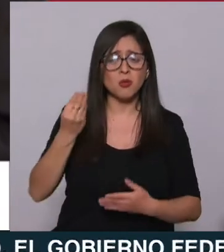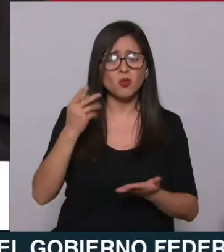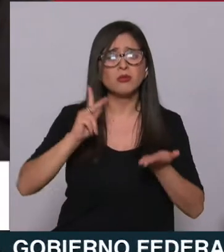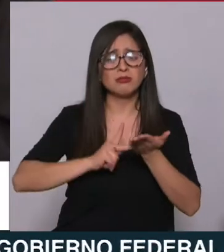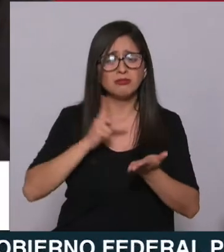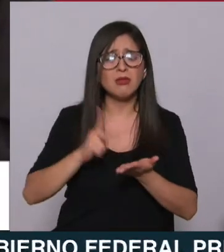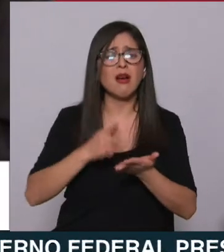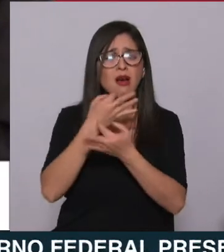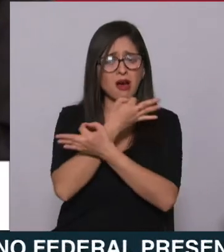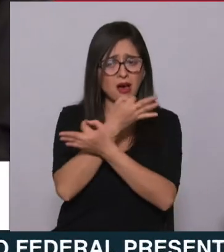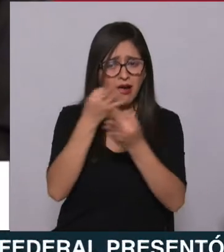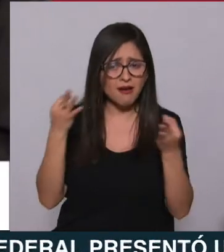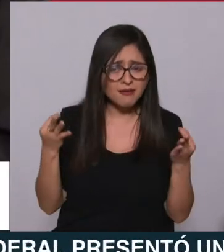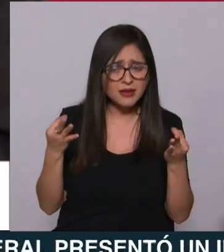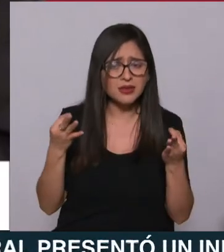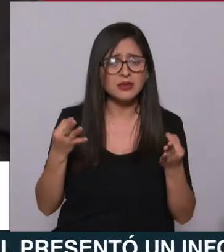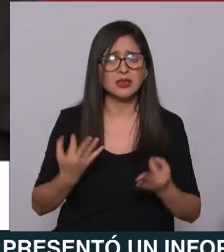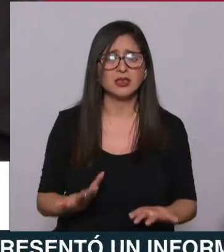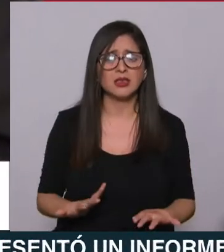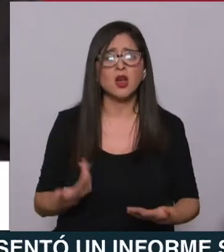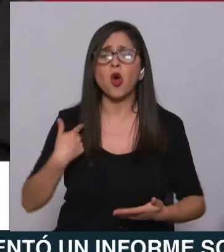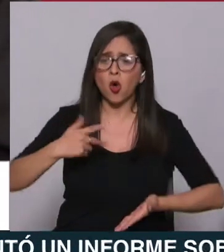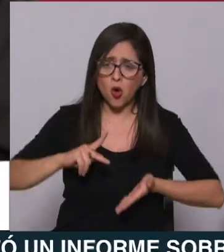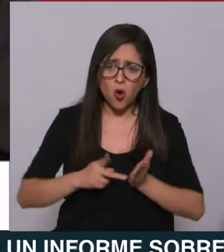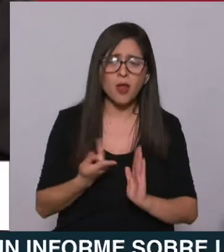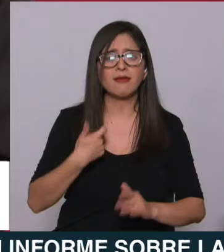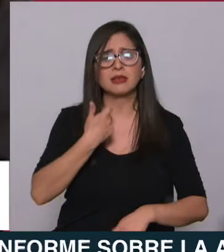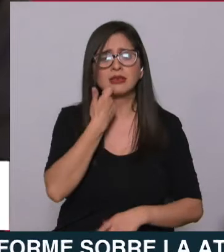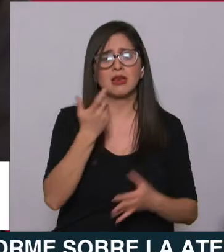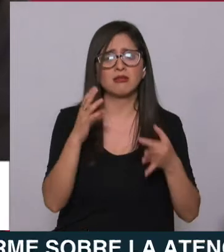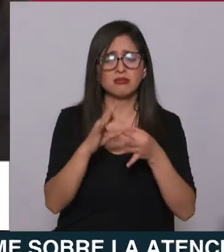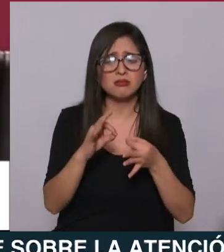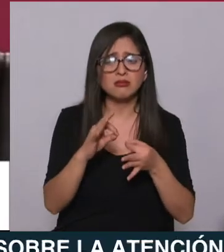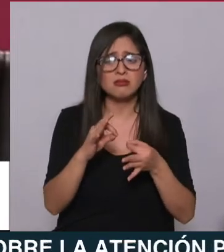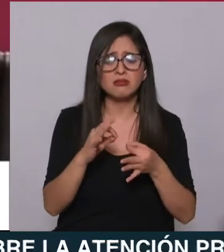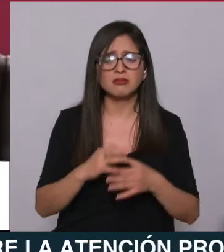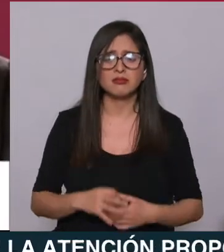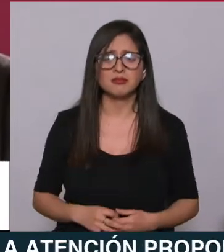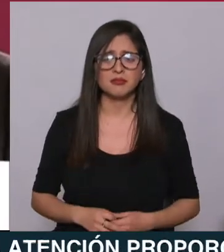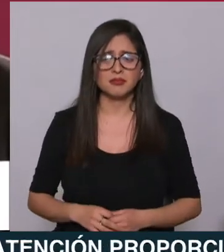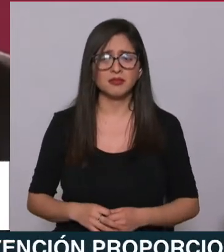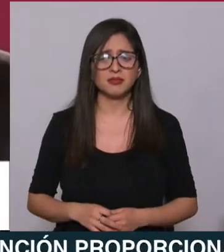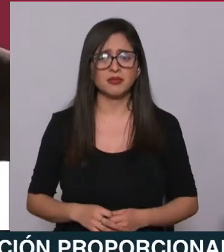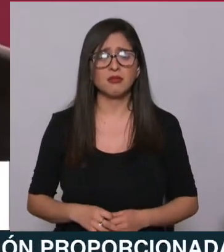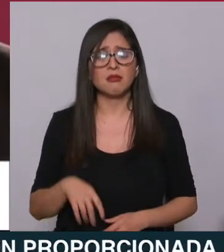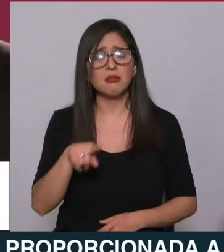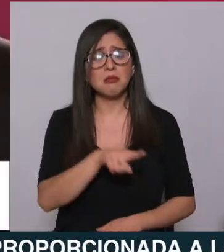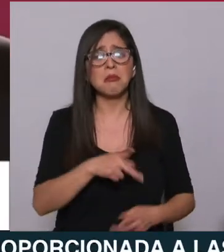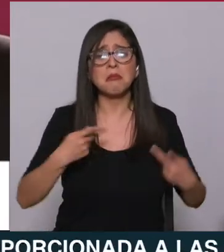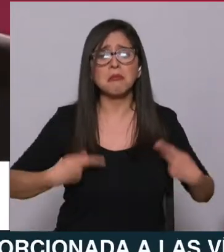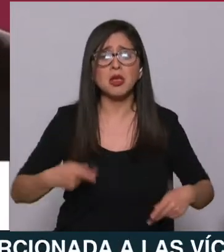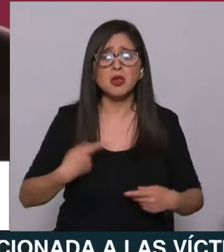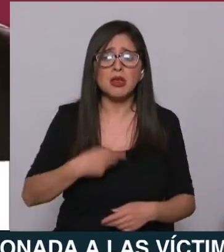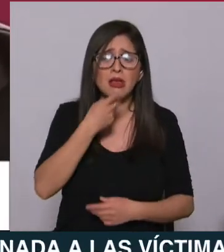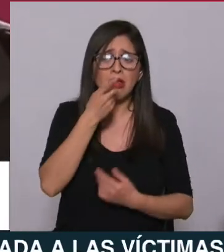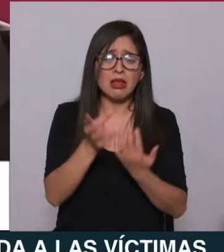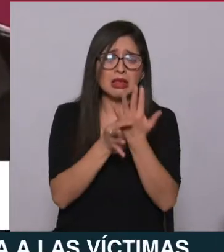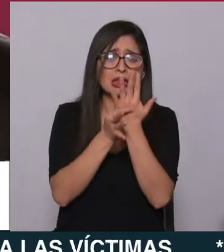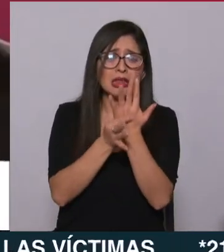en otras ocasiones, lo repito ahora. El que argumente